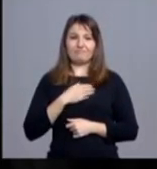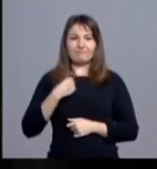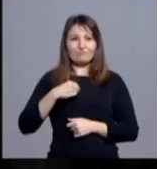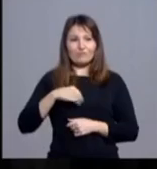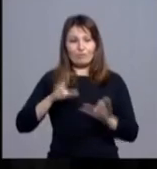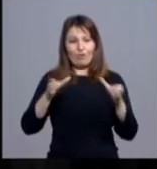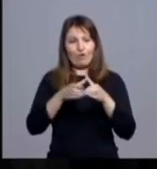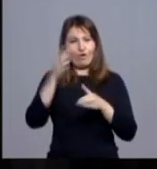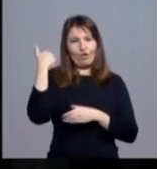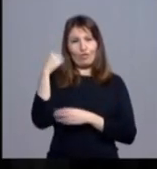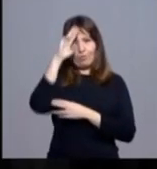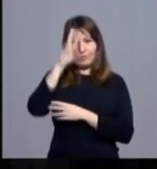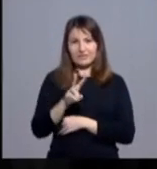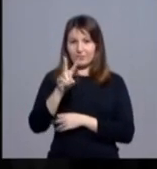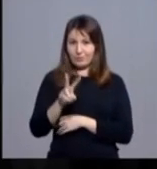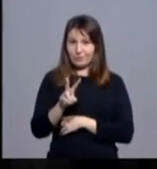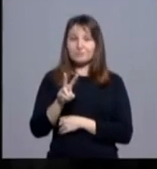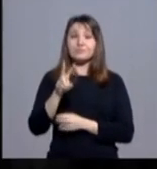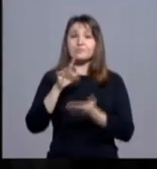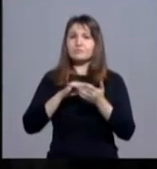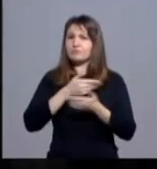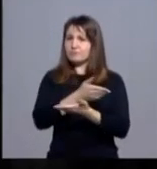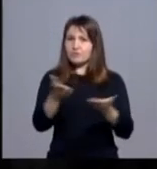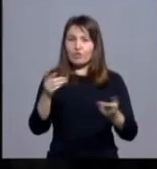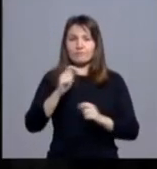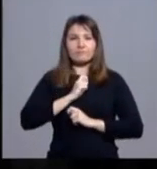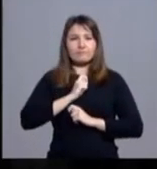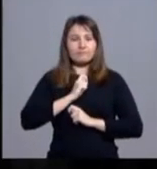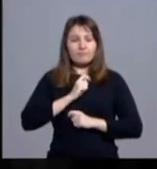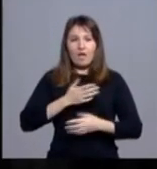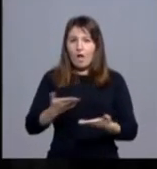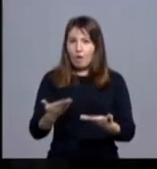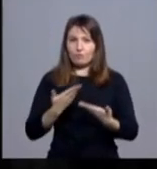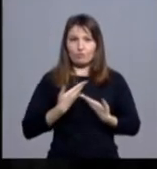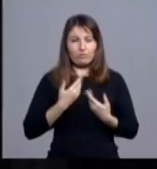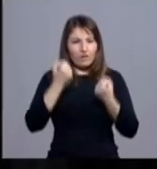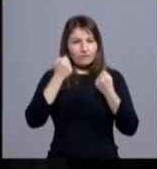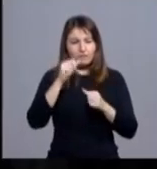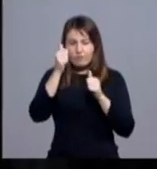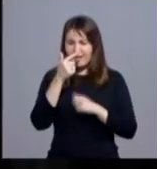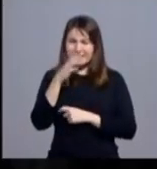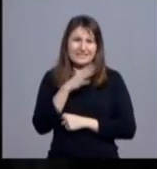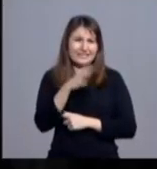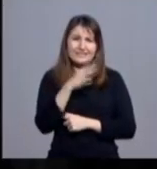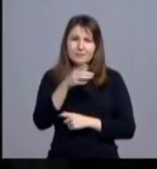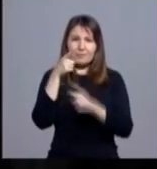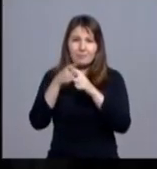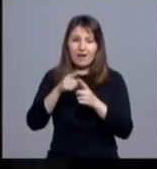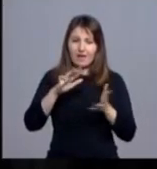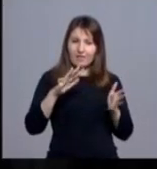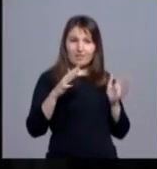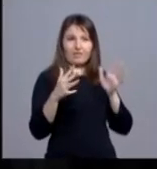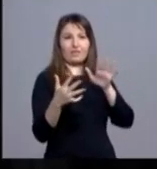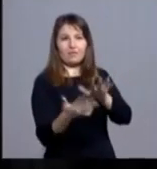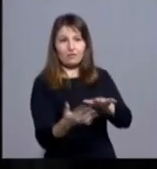del Concilio Vaticano II y que todo eso nos ayudó de una manera trascendental a que la transición